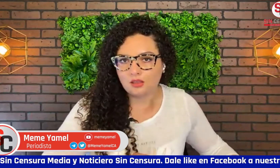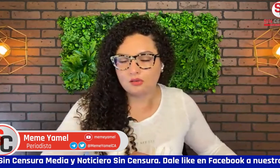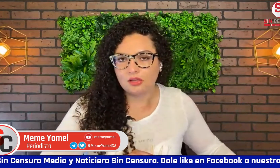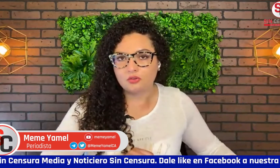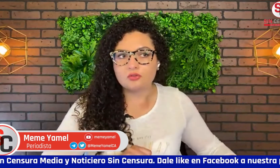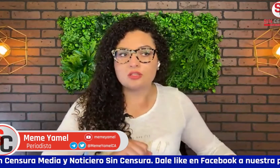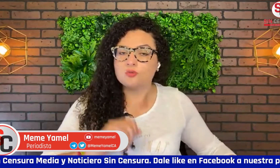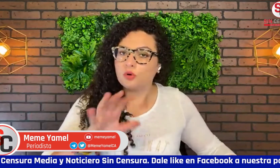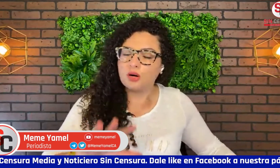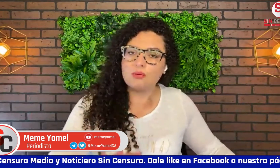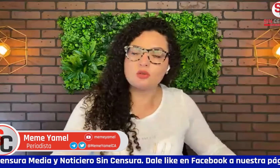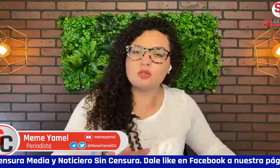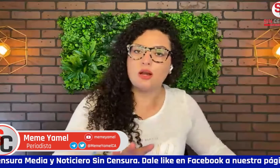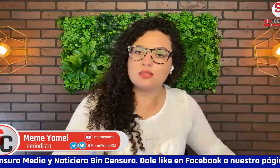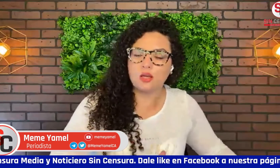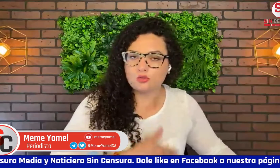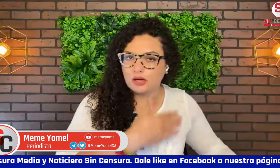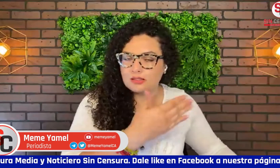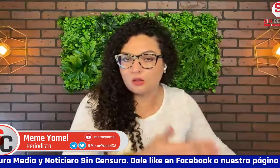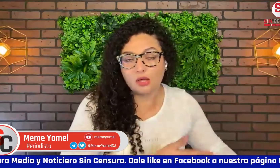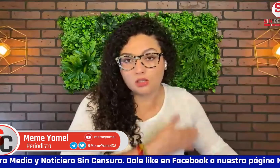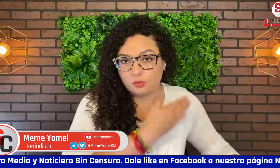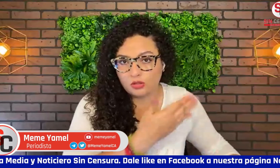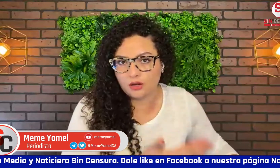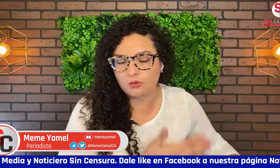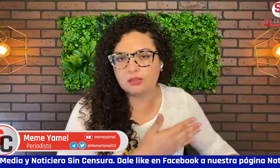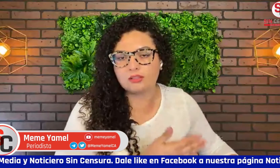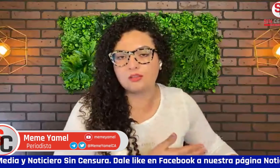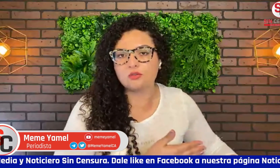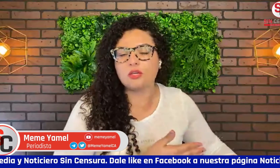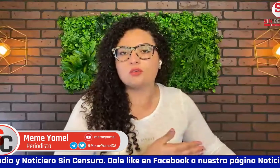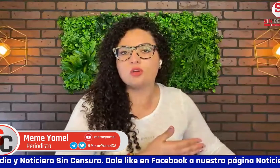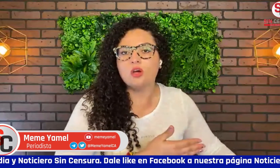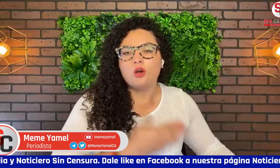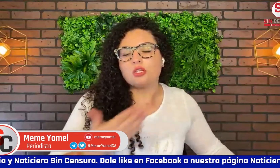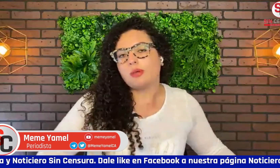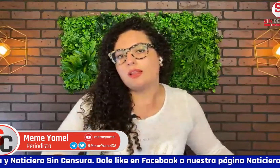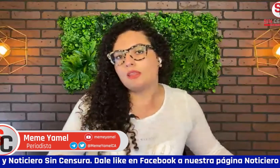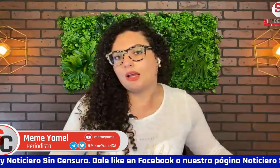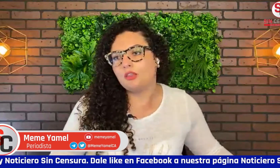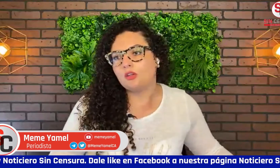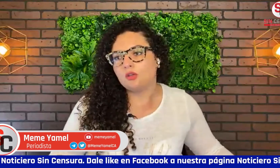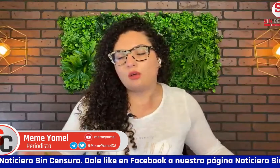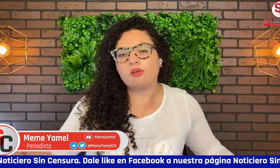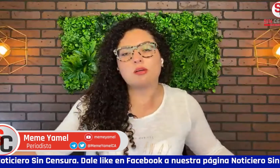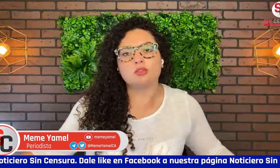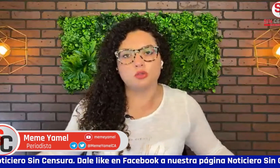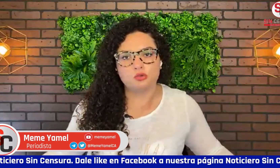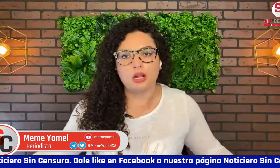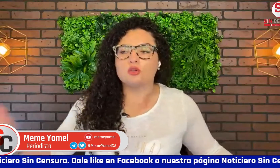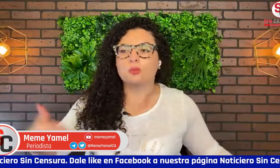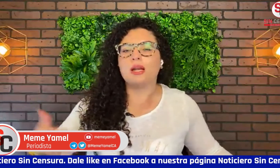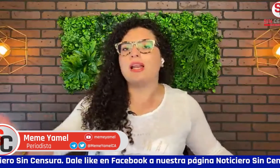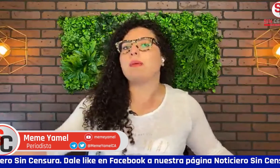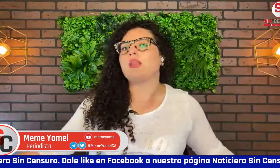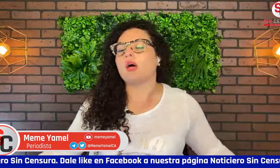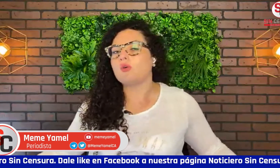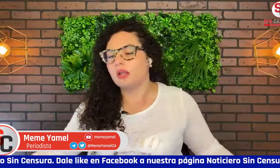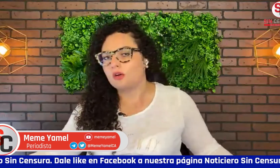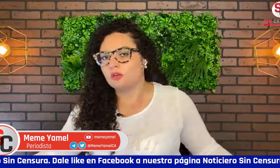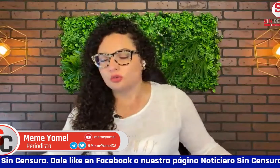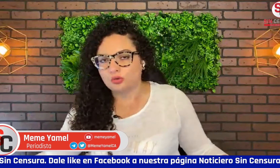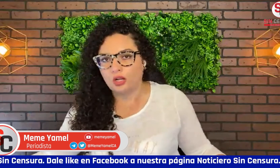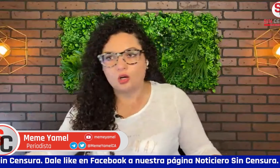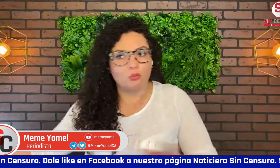hubiera sido, entonces los programas sociales que ellos han estado y que explotaran durante tantos años, los habían entregado de una forma constitucional, los hubieran elevado